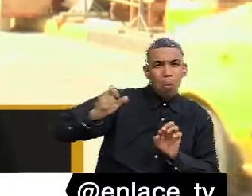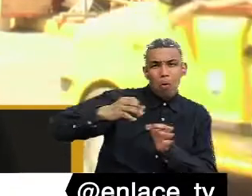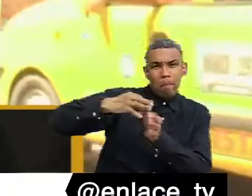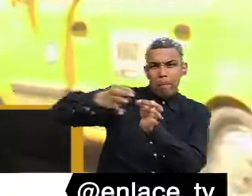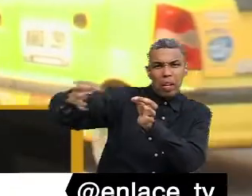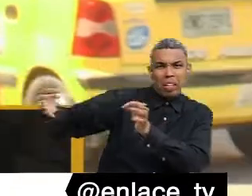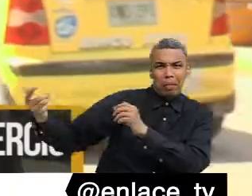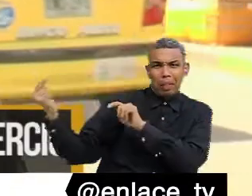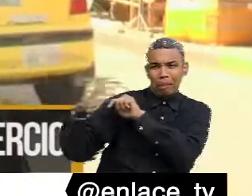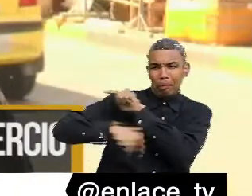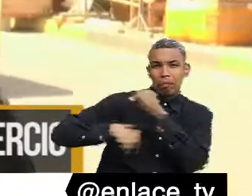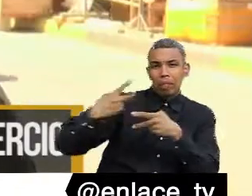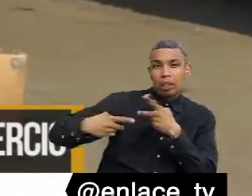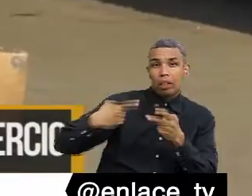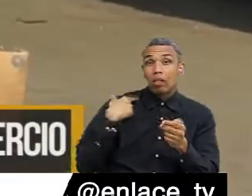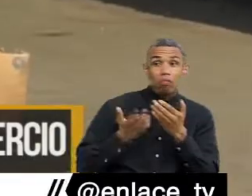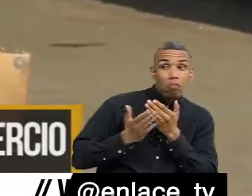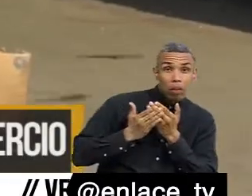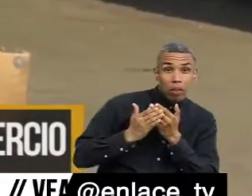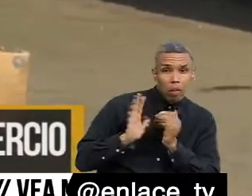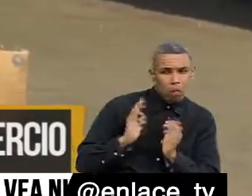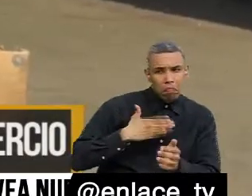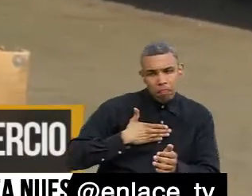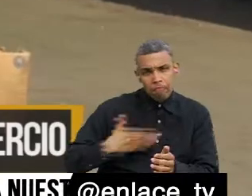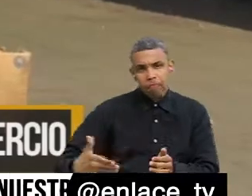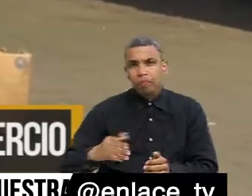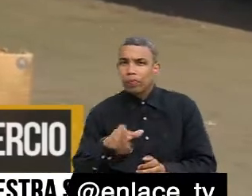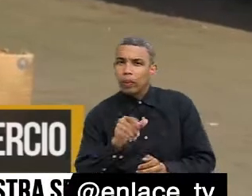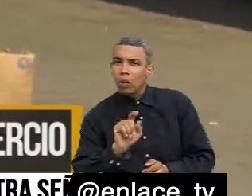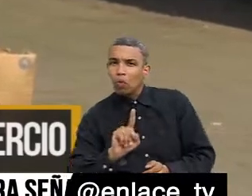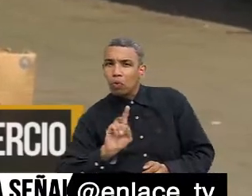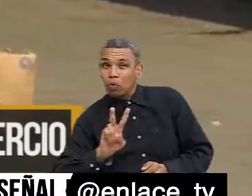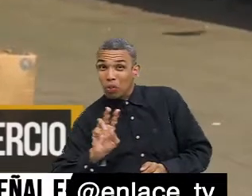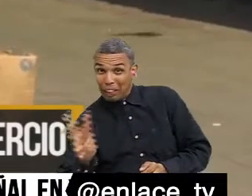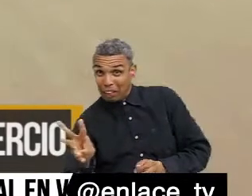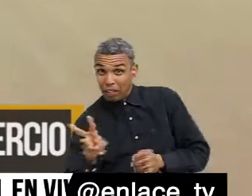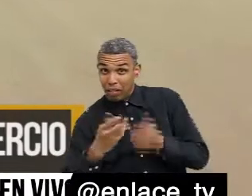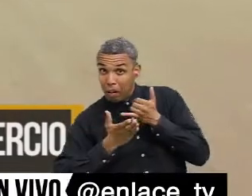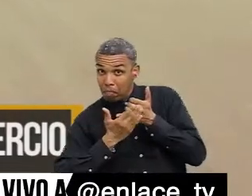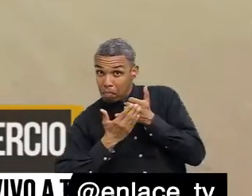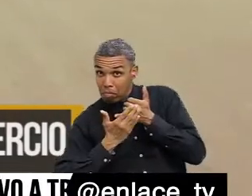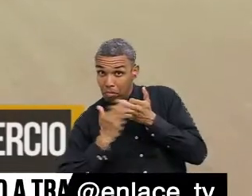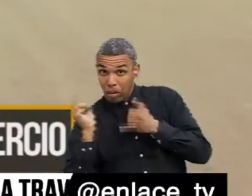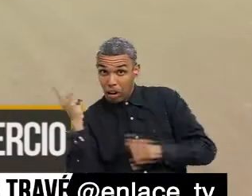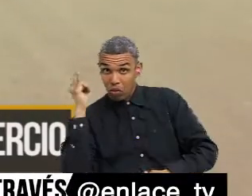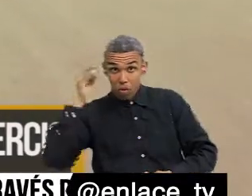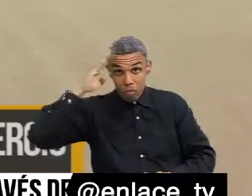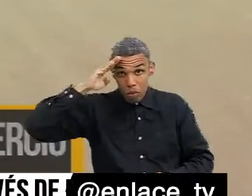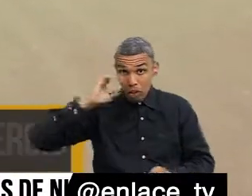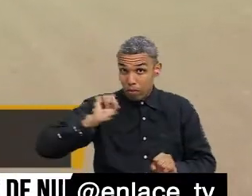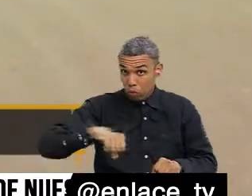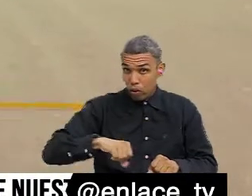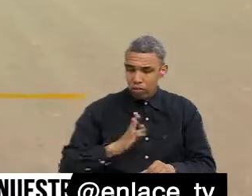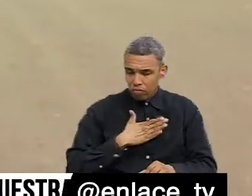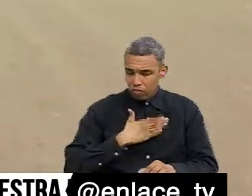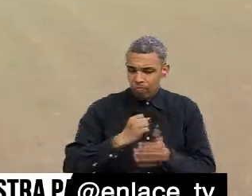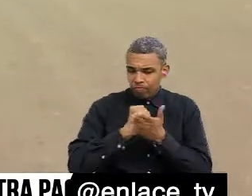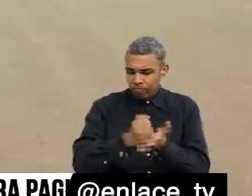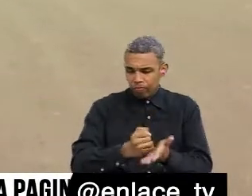tenga la ciudadanía como tal recuerde llamar a la línea 123 en caso de ver situaciones sospechosas y que pongan en riesgo